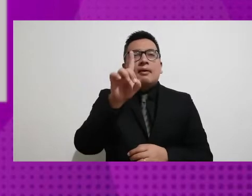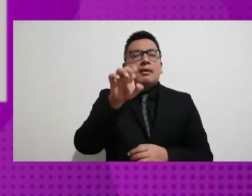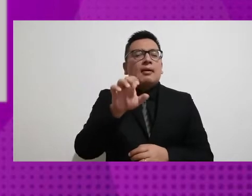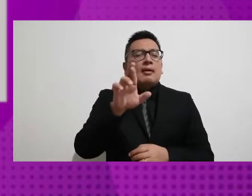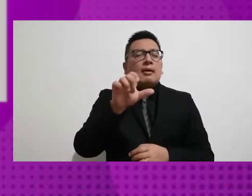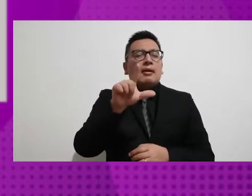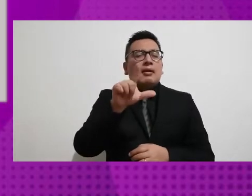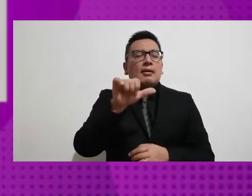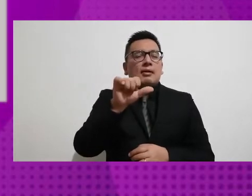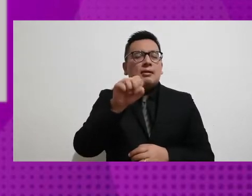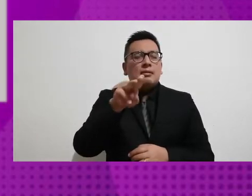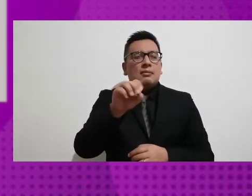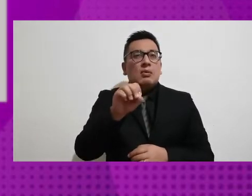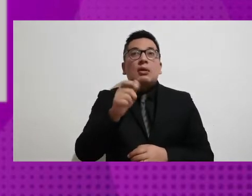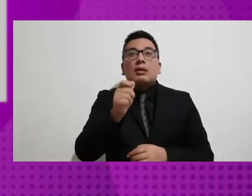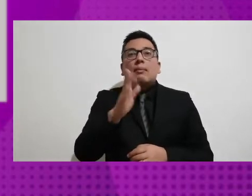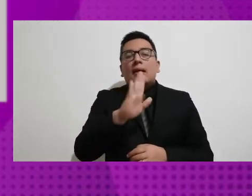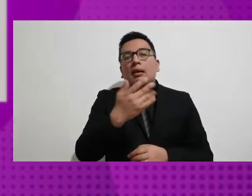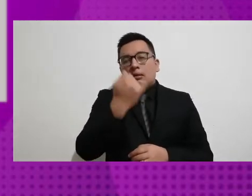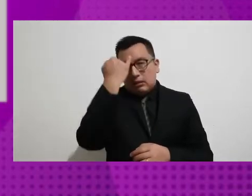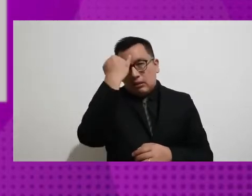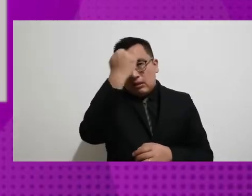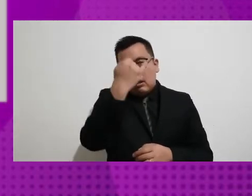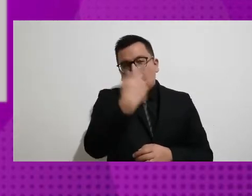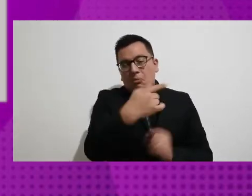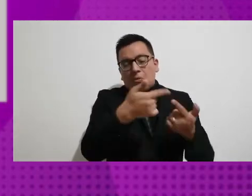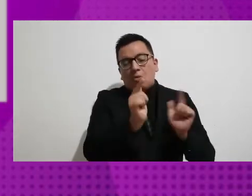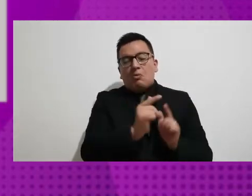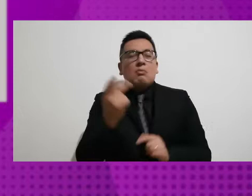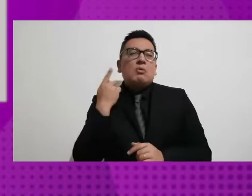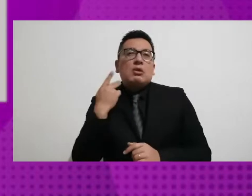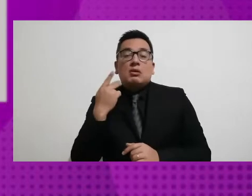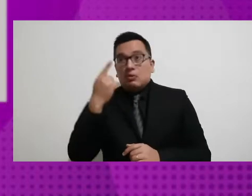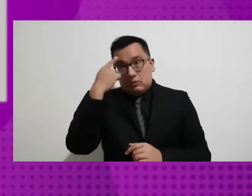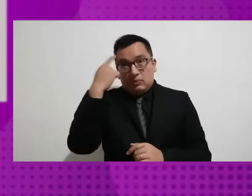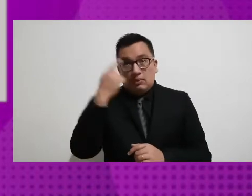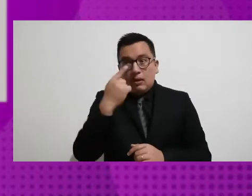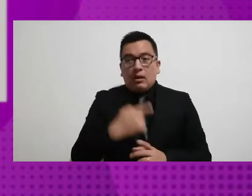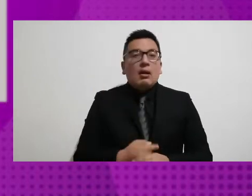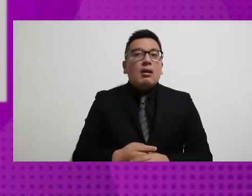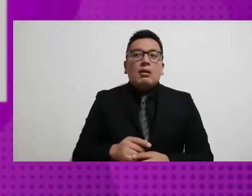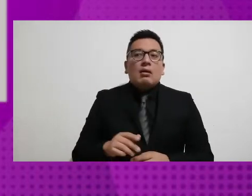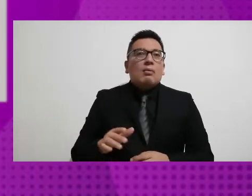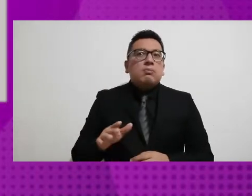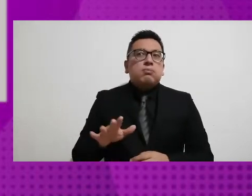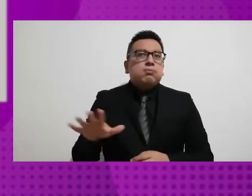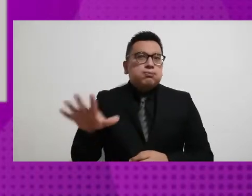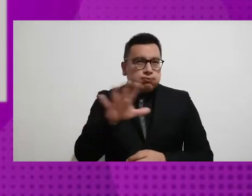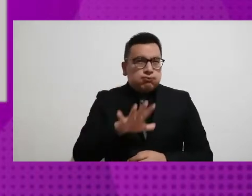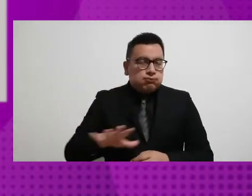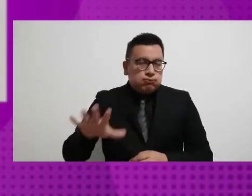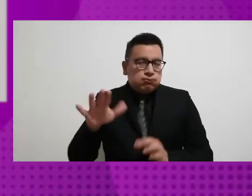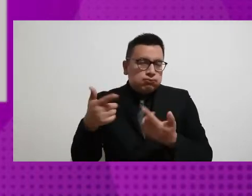decir que es una doctrina política que busca que una entidad política o